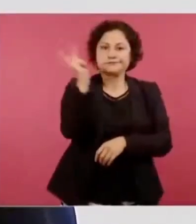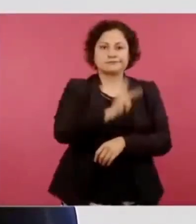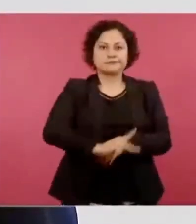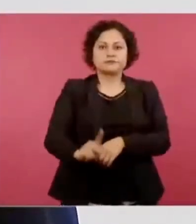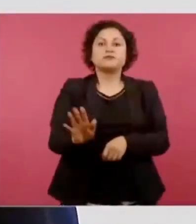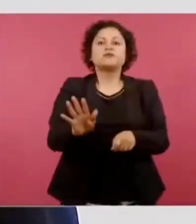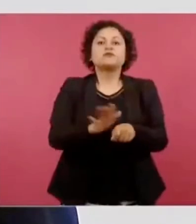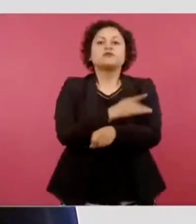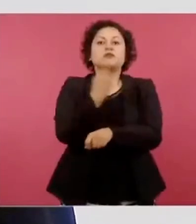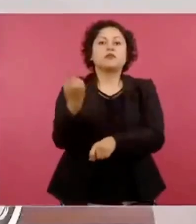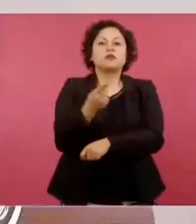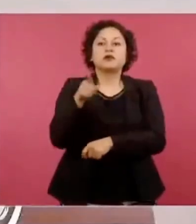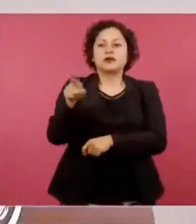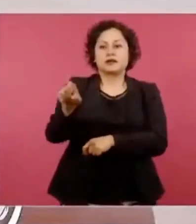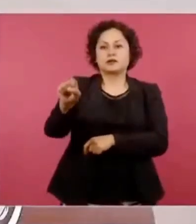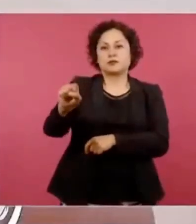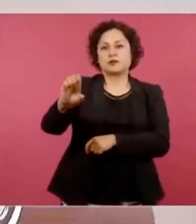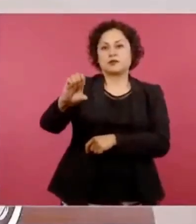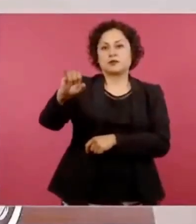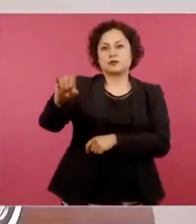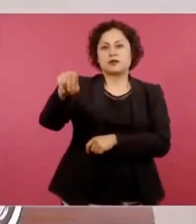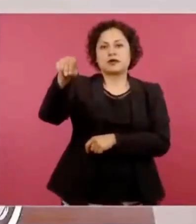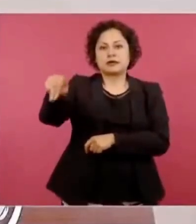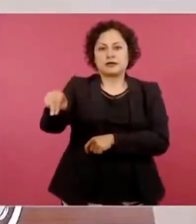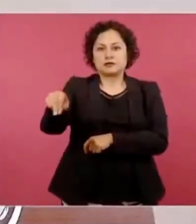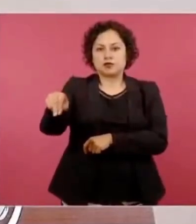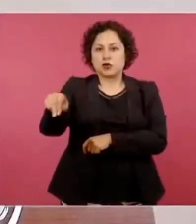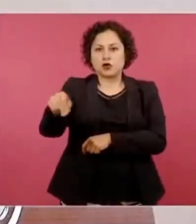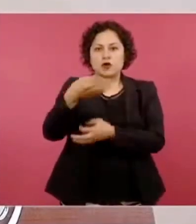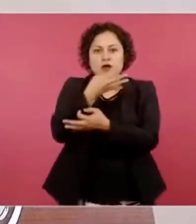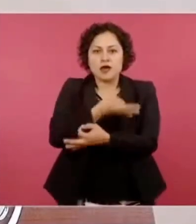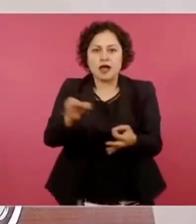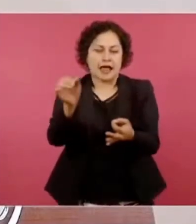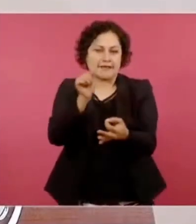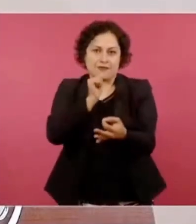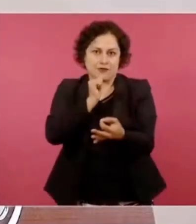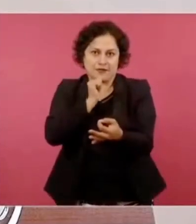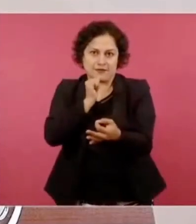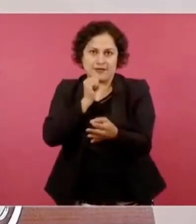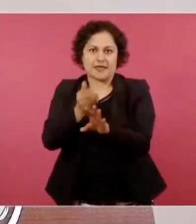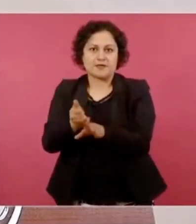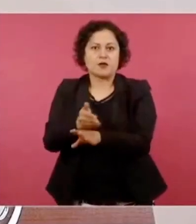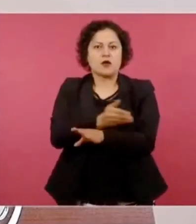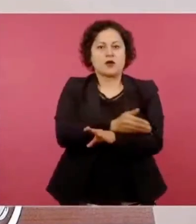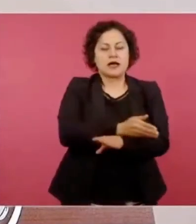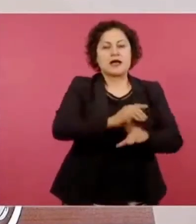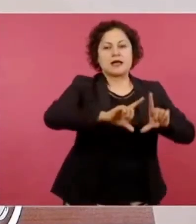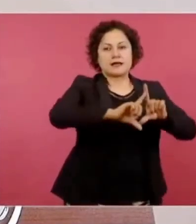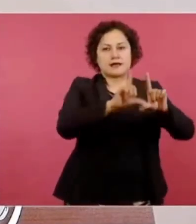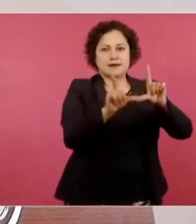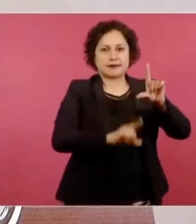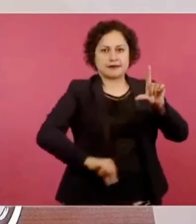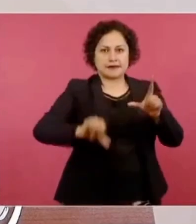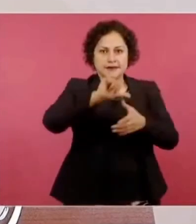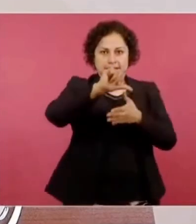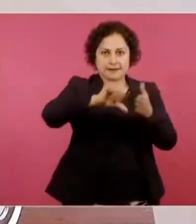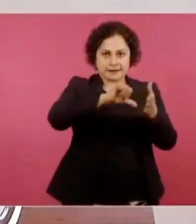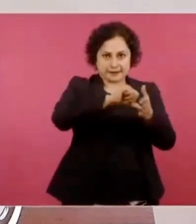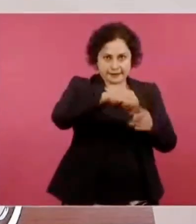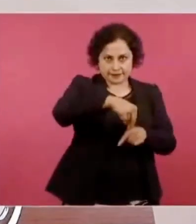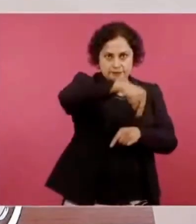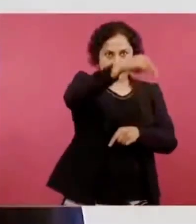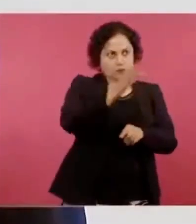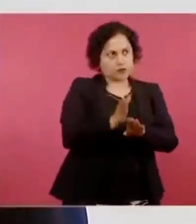de Justicia se haya pronunciado sobre este tema, el Pleno de la región Centro-Norte, que comprende